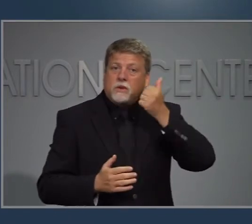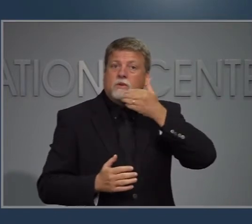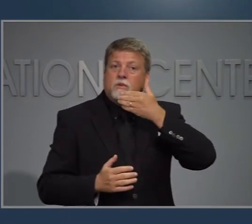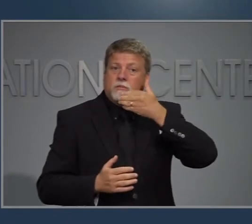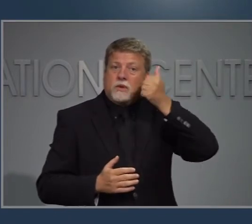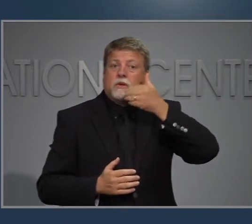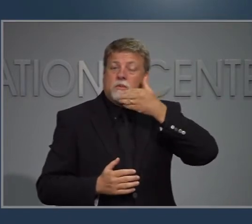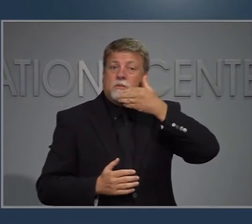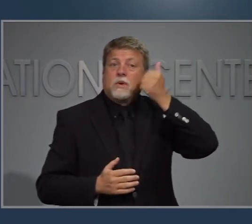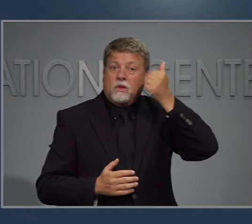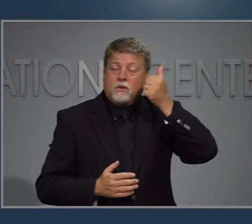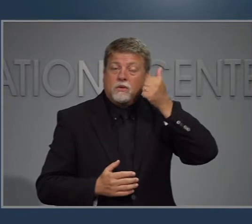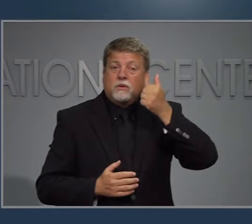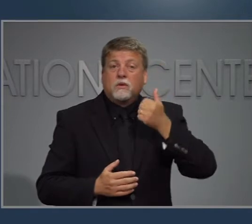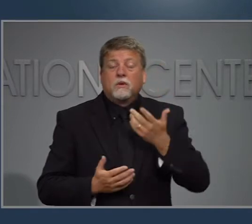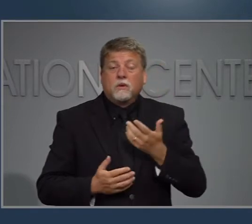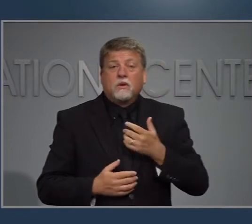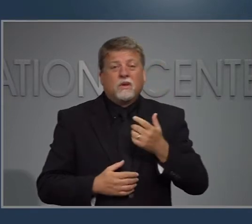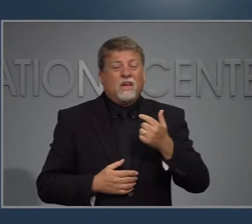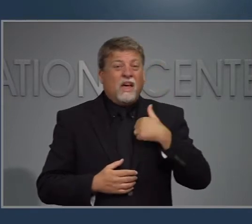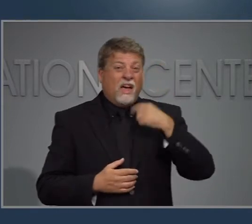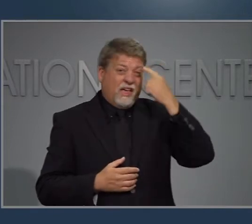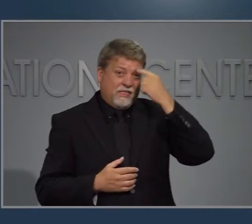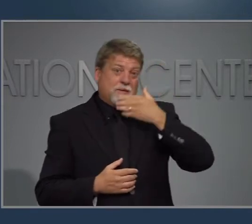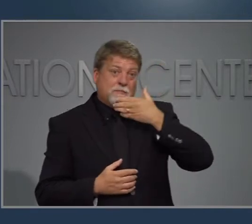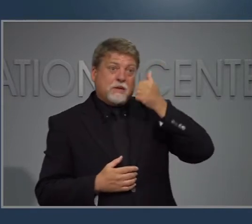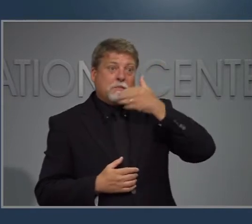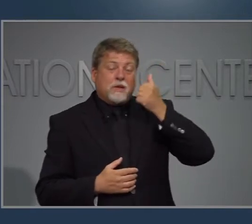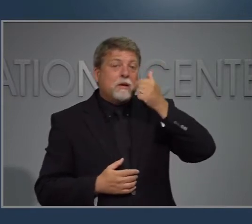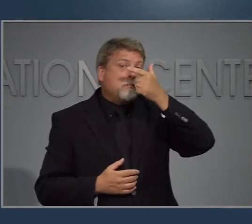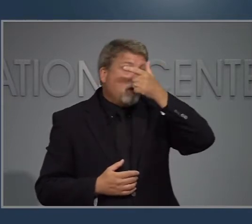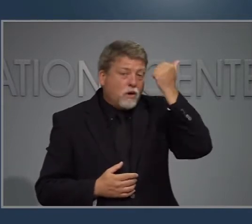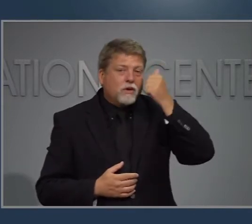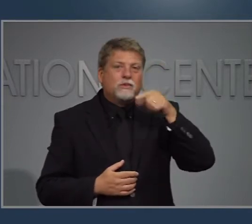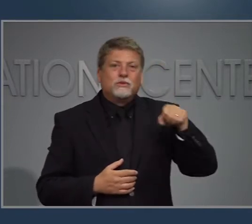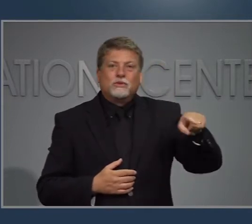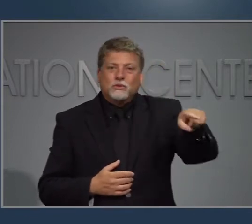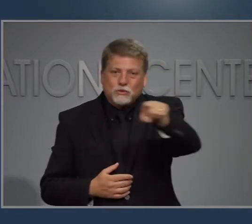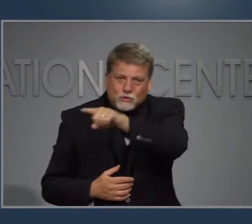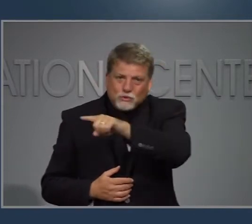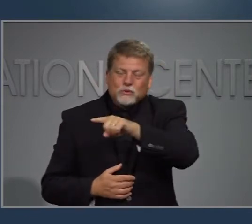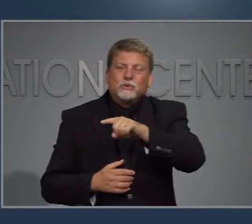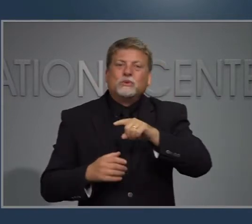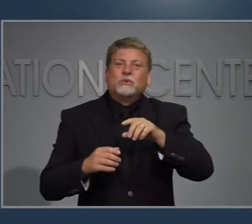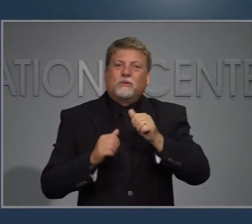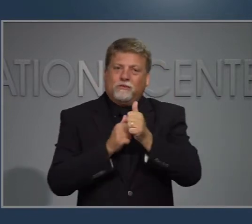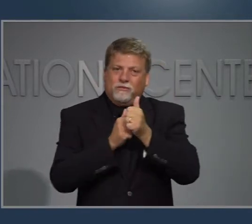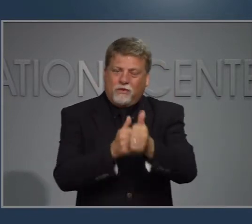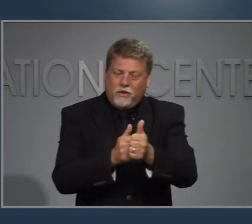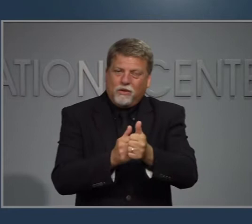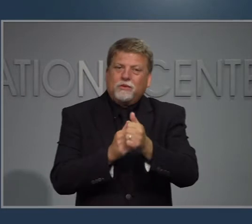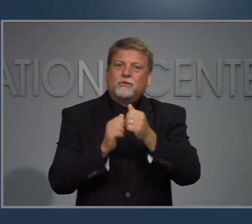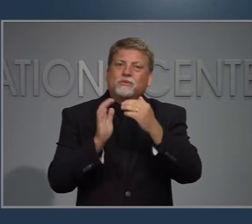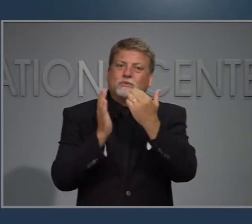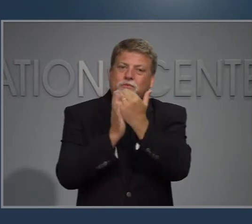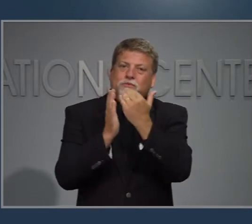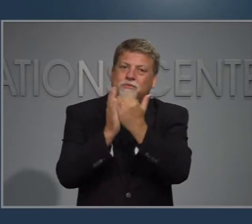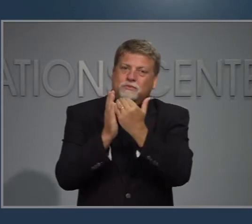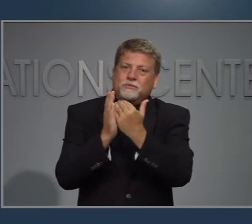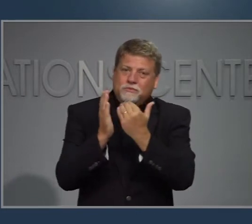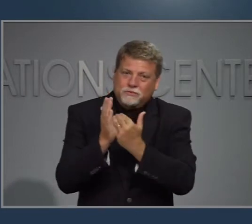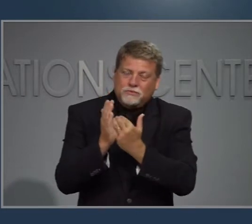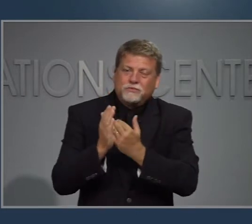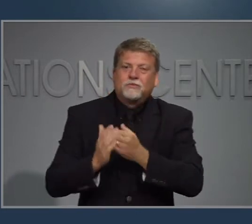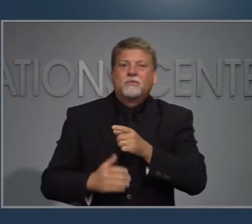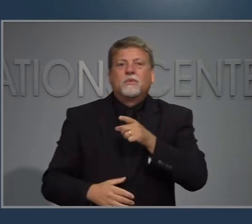todo el estado, desde los trabajadores de salud con condiciones extremas del clima, a los laboratorios que han reducido los tiempos